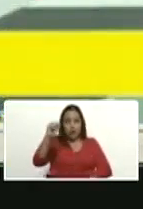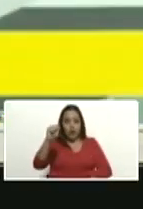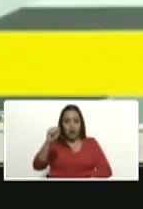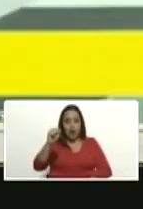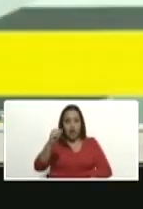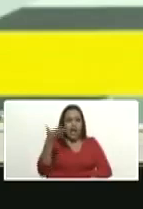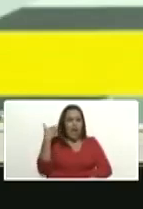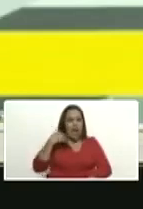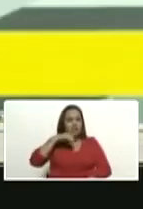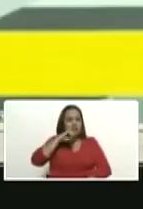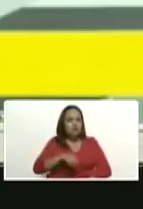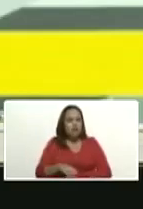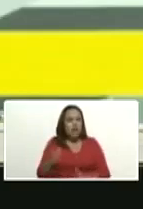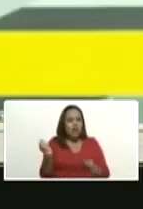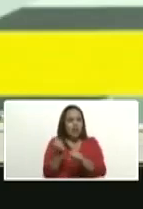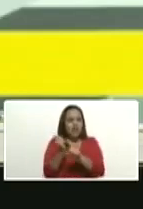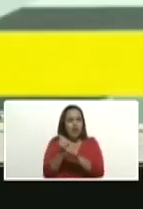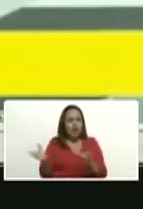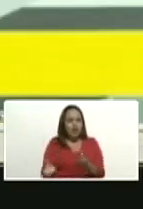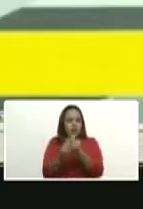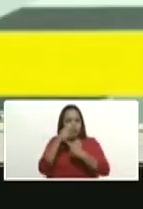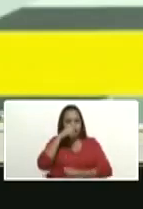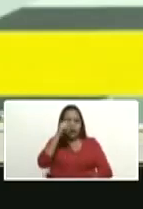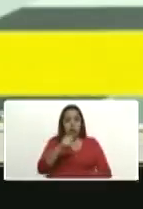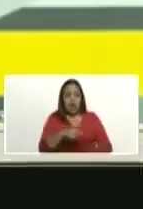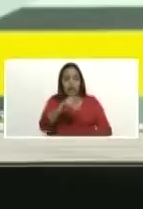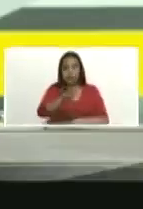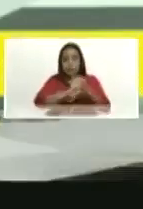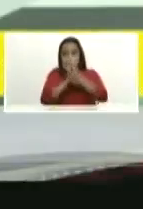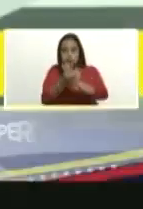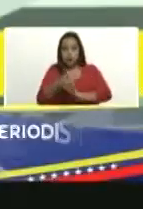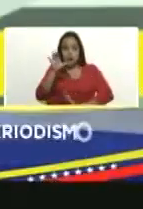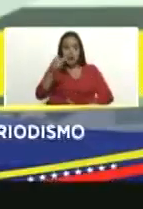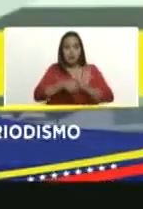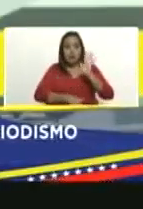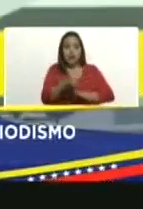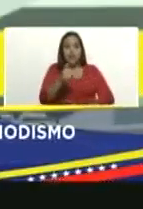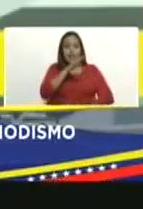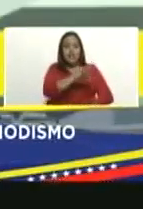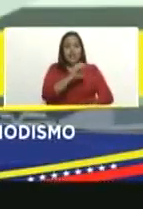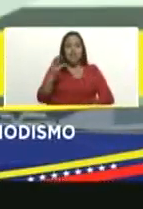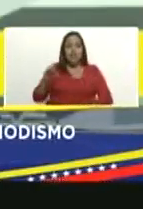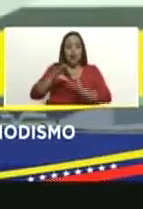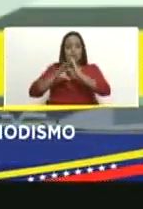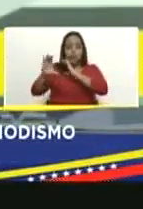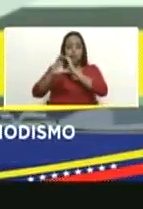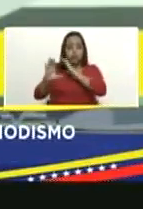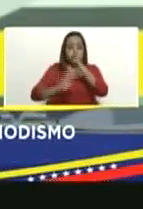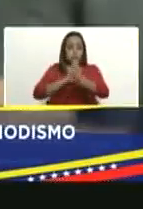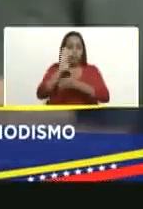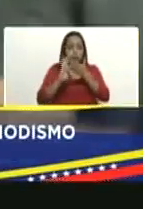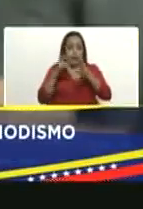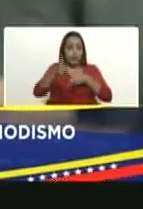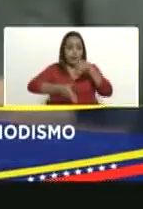compañeros de trabajo. Y así destruyeron en el país más de 500 unidades autobuseras.